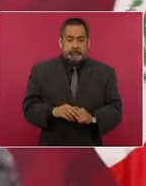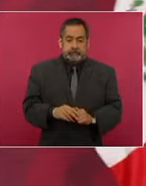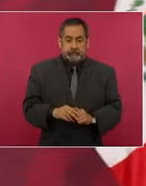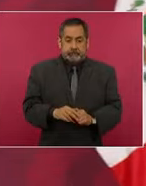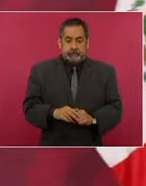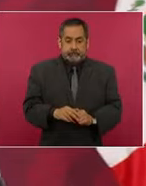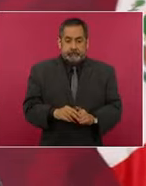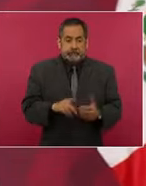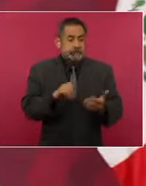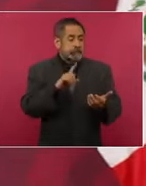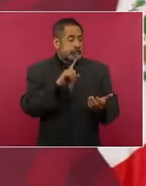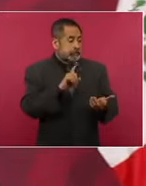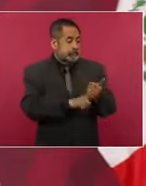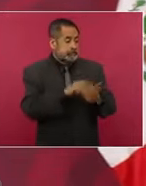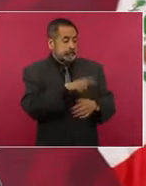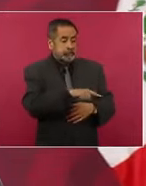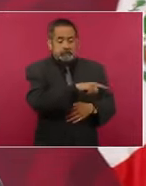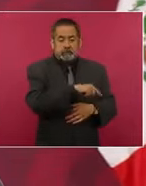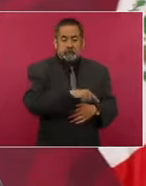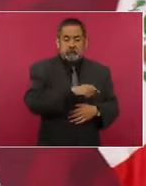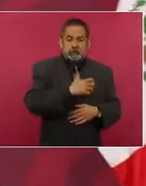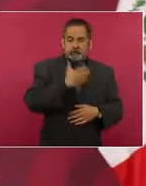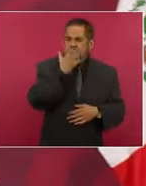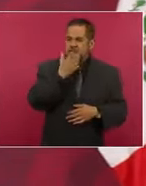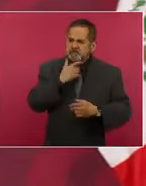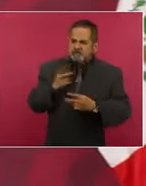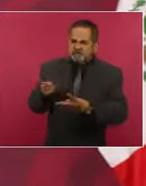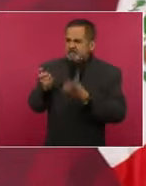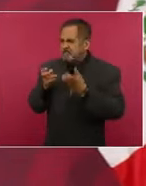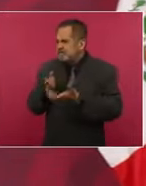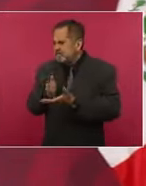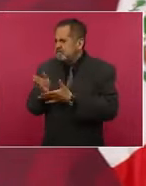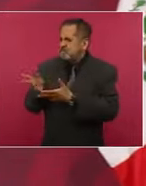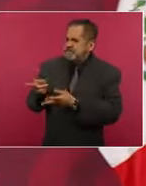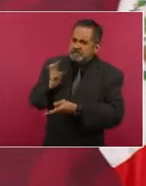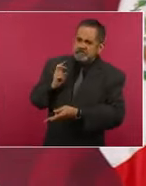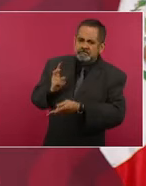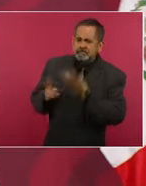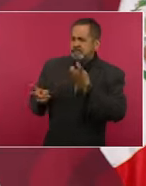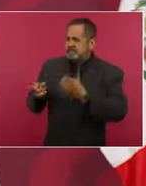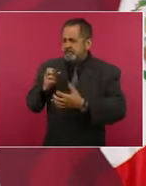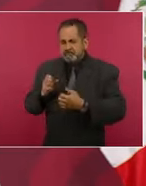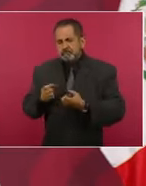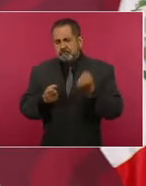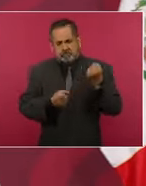los que están acostumbrados a saquear, a robar,